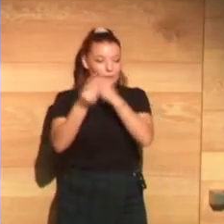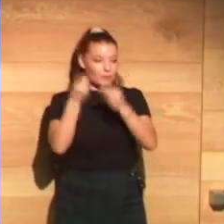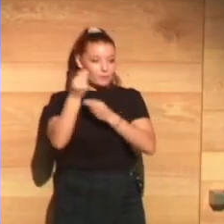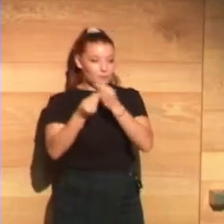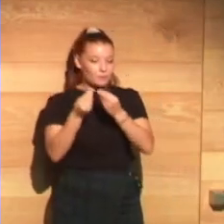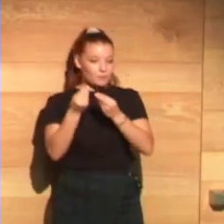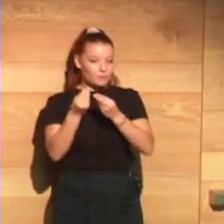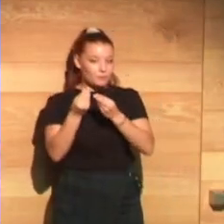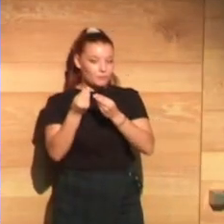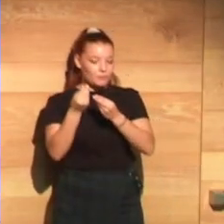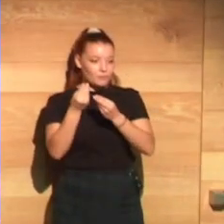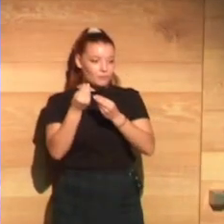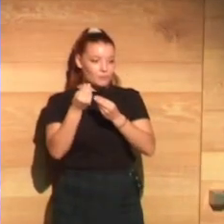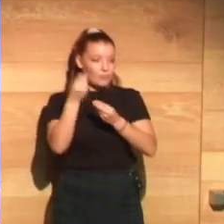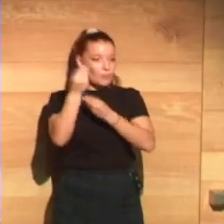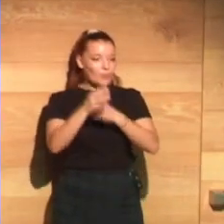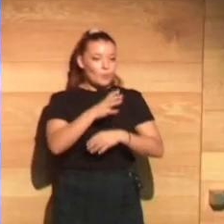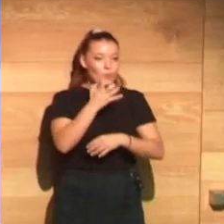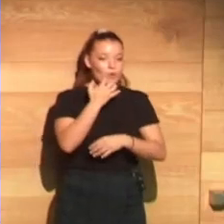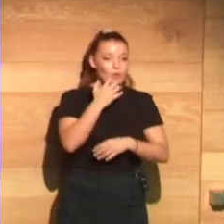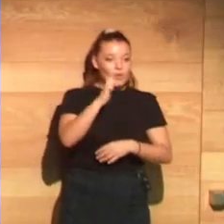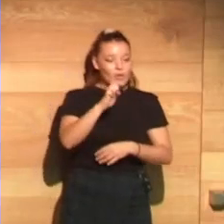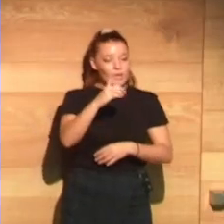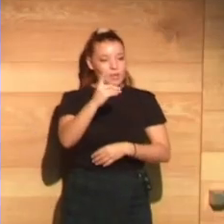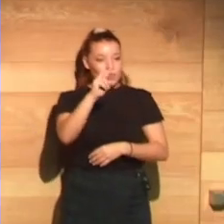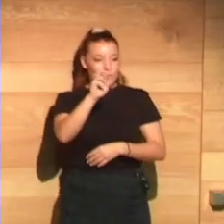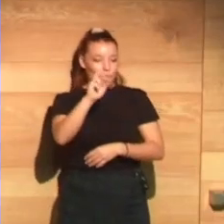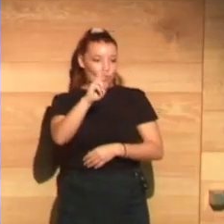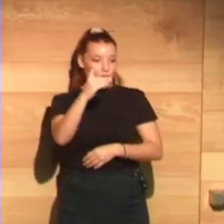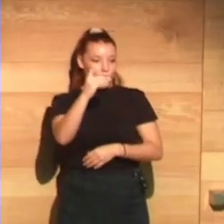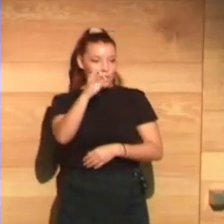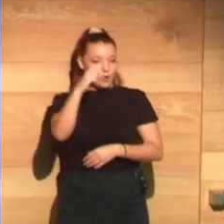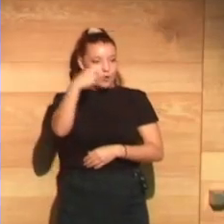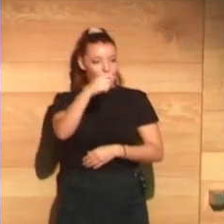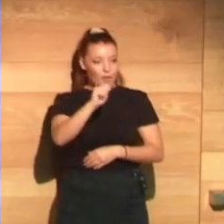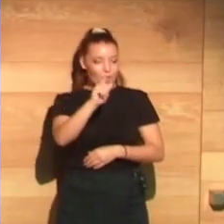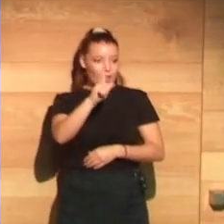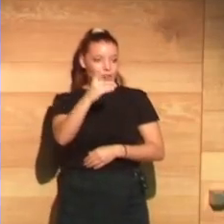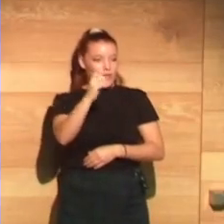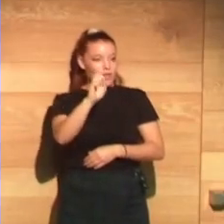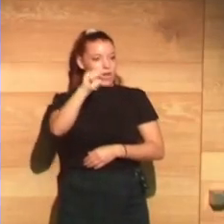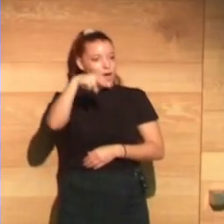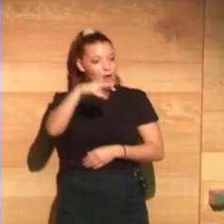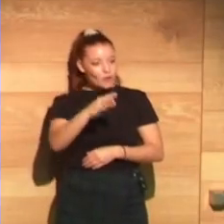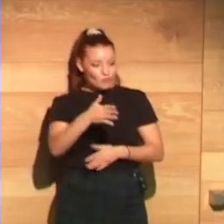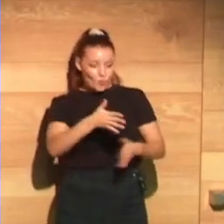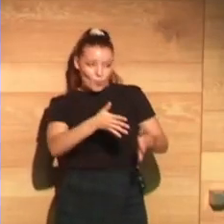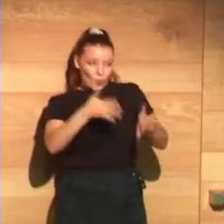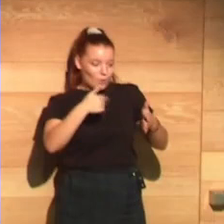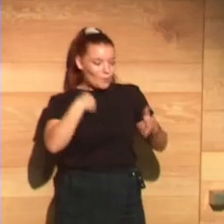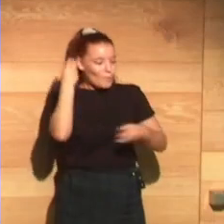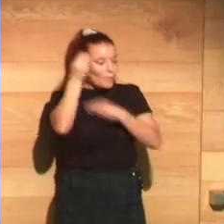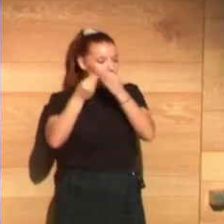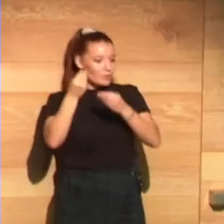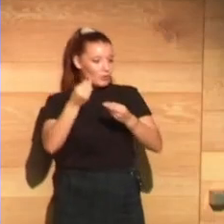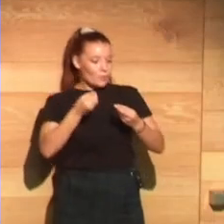muy mal parado, claro. No, pero yo qué sé, pues yo sí que Eduardo Galeano me encanta, y diría,